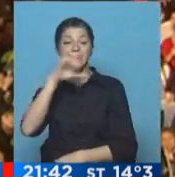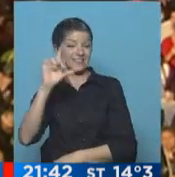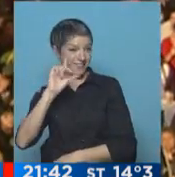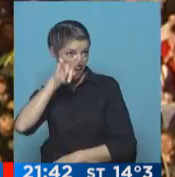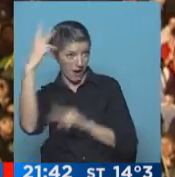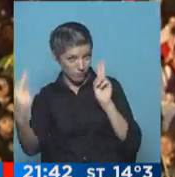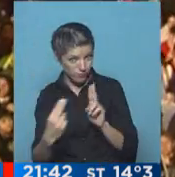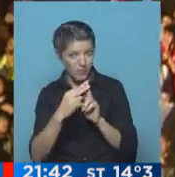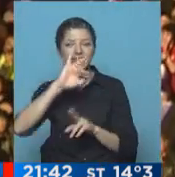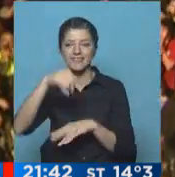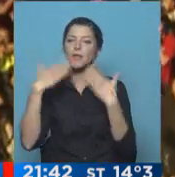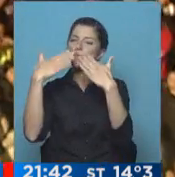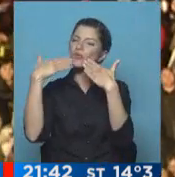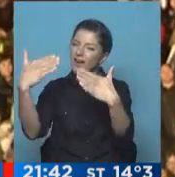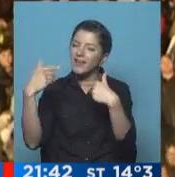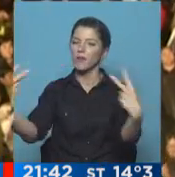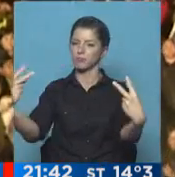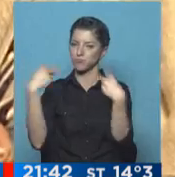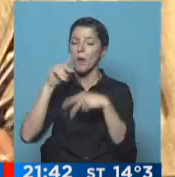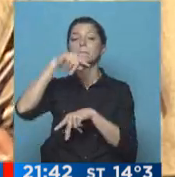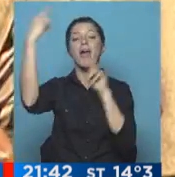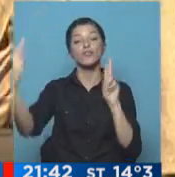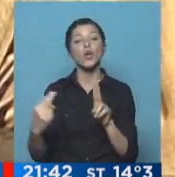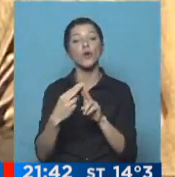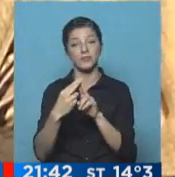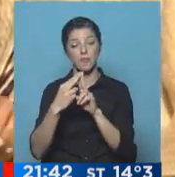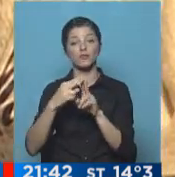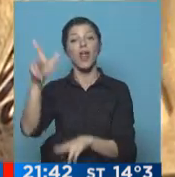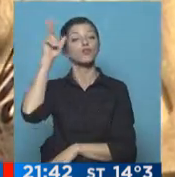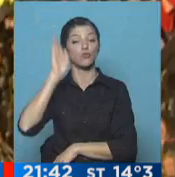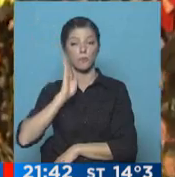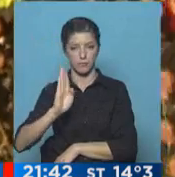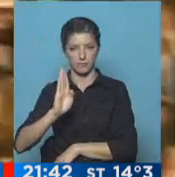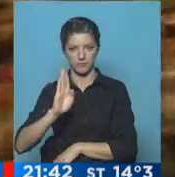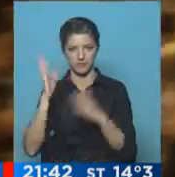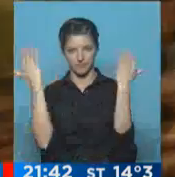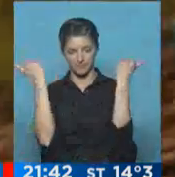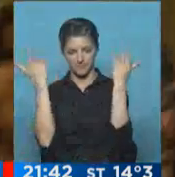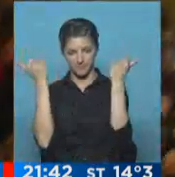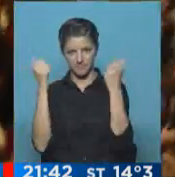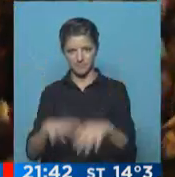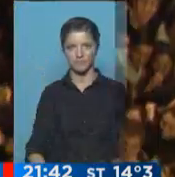mañana. Así es, muchas gracias por estar allí, los esperamos mañana puntualmente a las 8 de la noche. Chao.